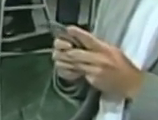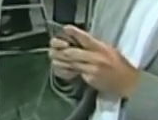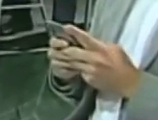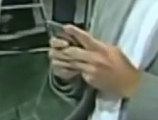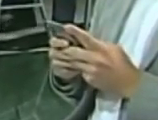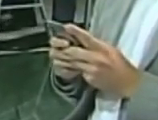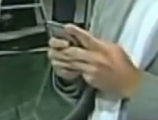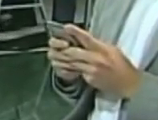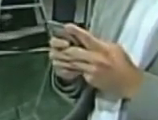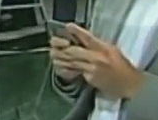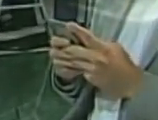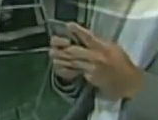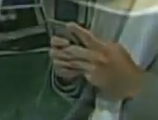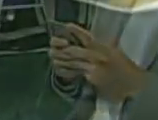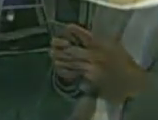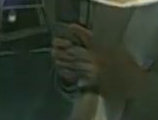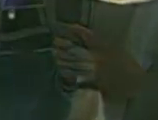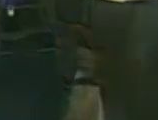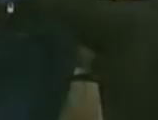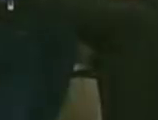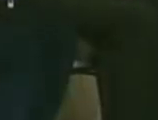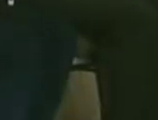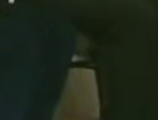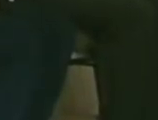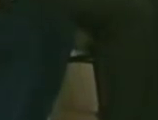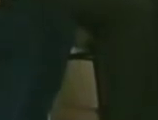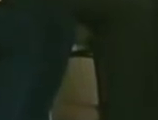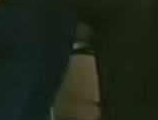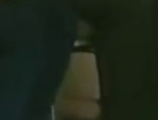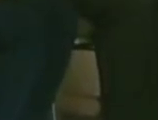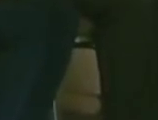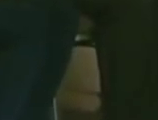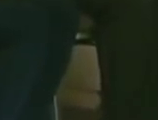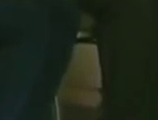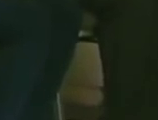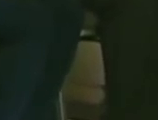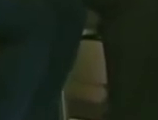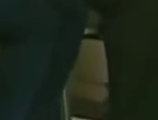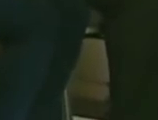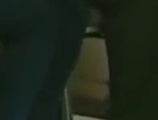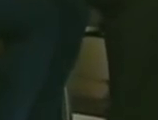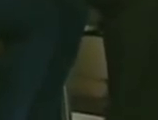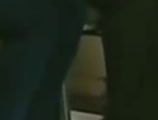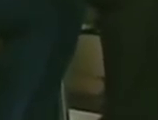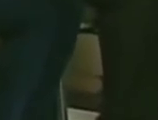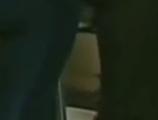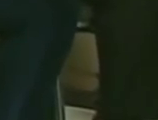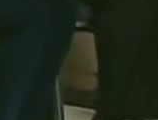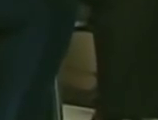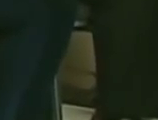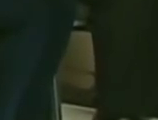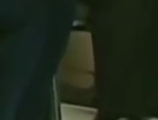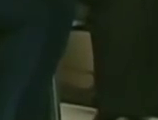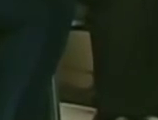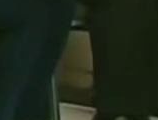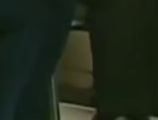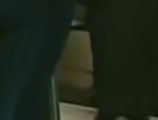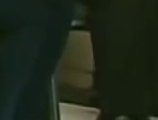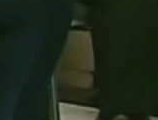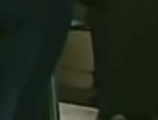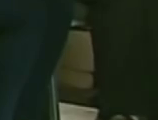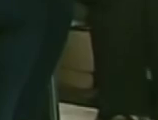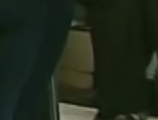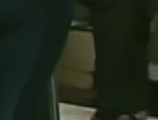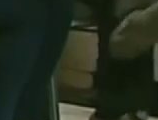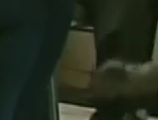Antes de iniciar la ronda de preguntas, tiene la palabra el presidente de la República de Turquía, Recep